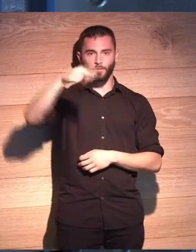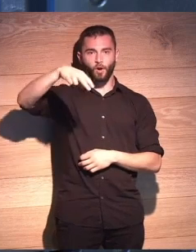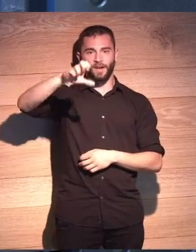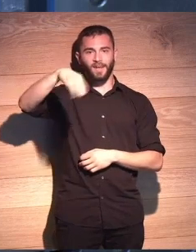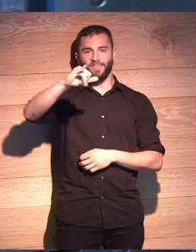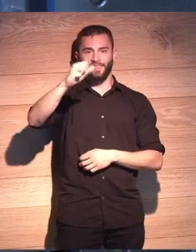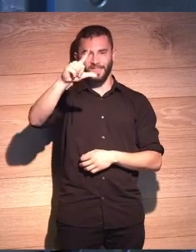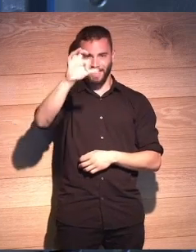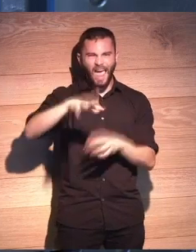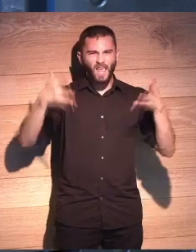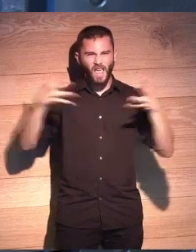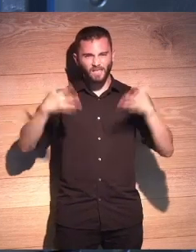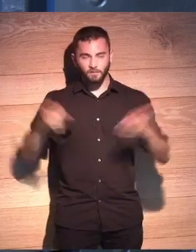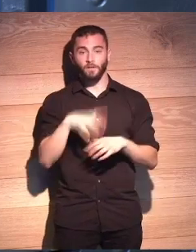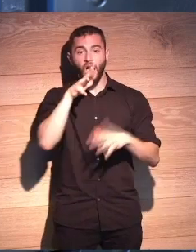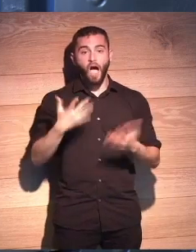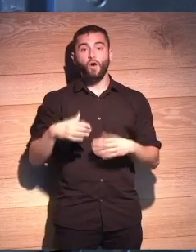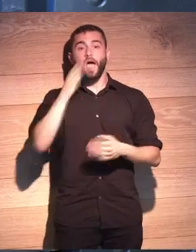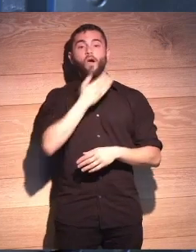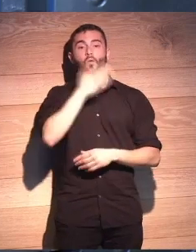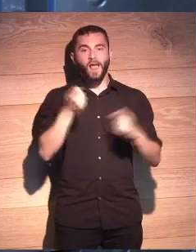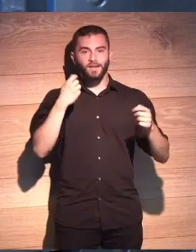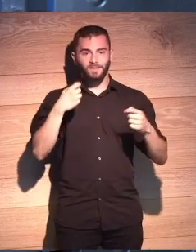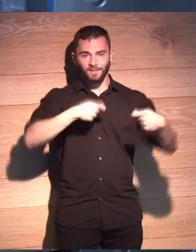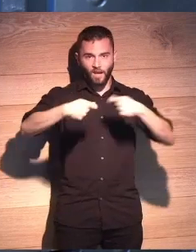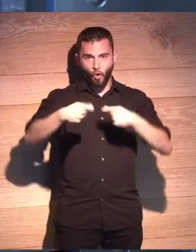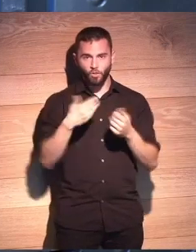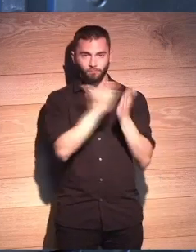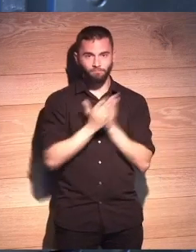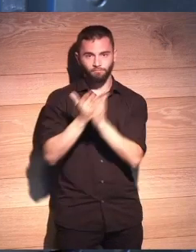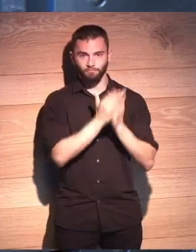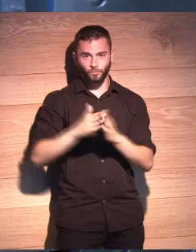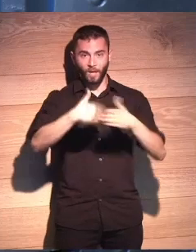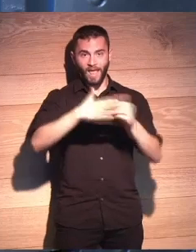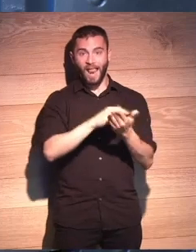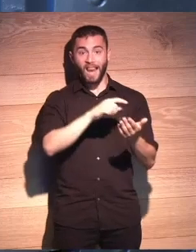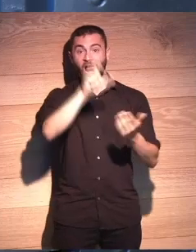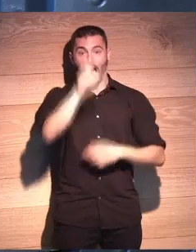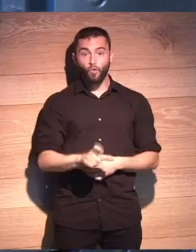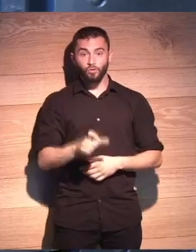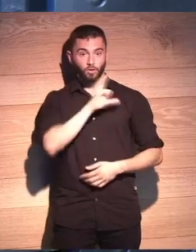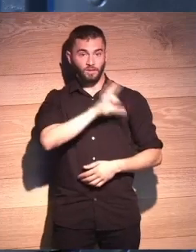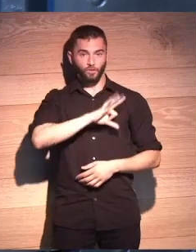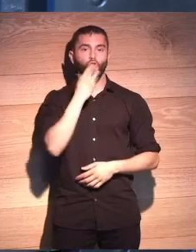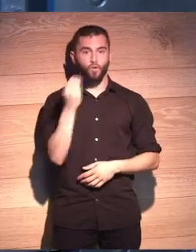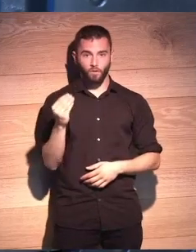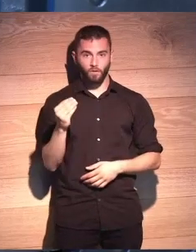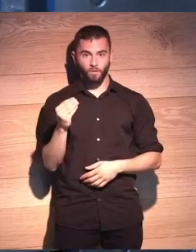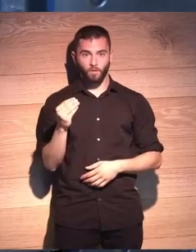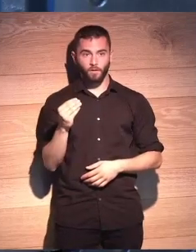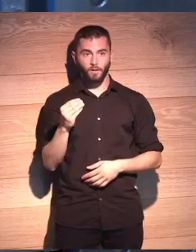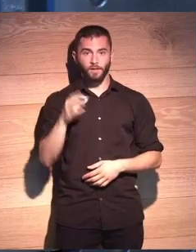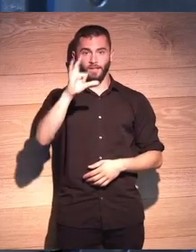de negocio, y resulta que el coautor, el autor es un señor que se llama, un chico joven que se llama